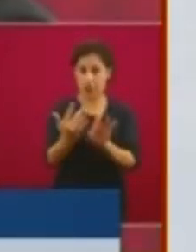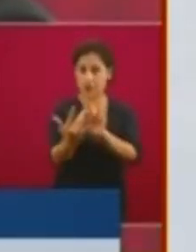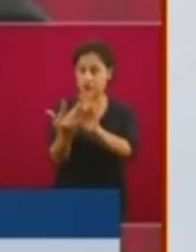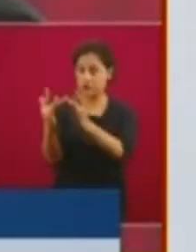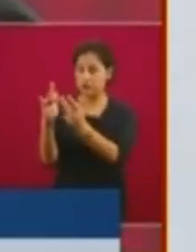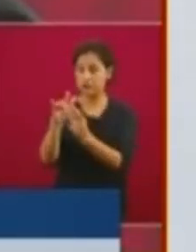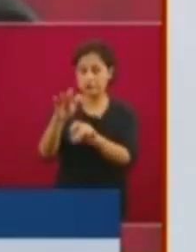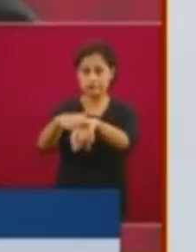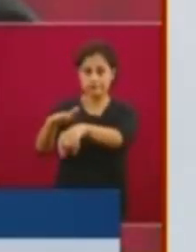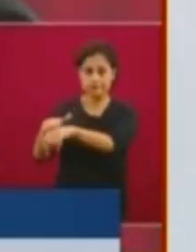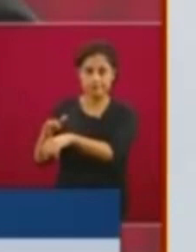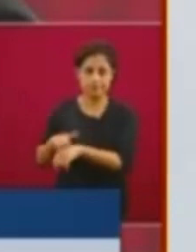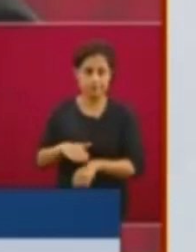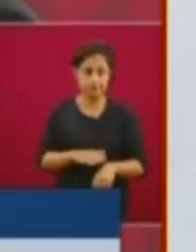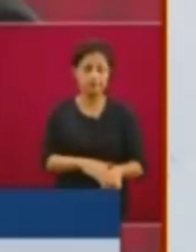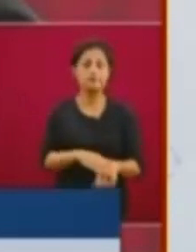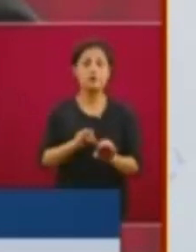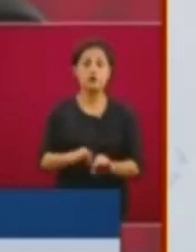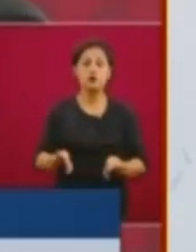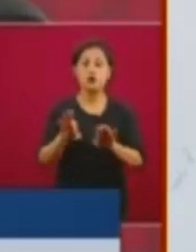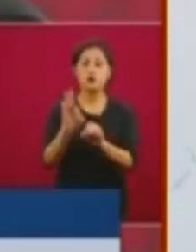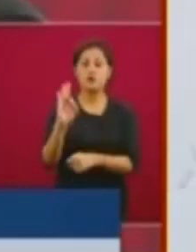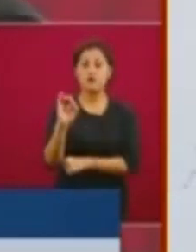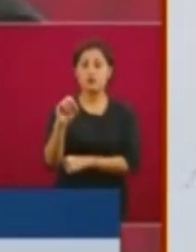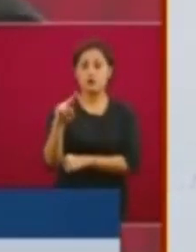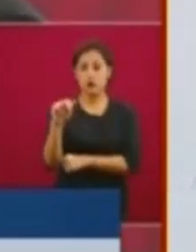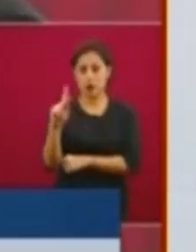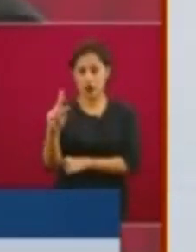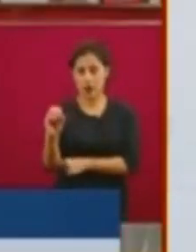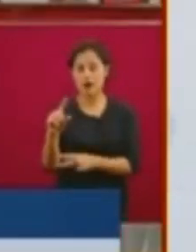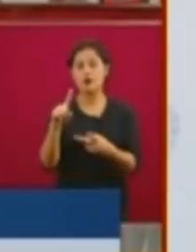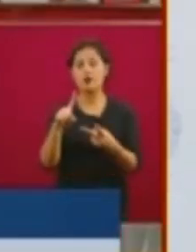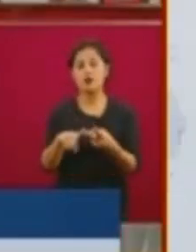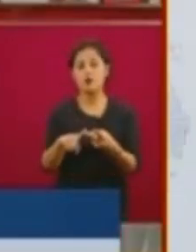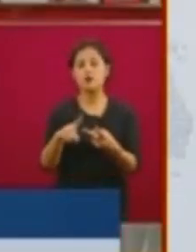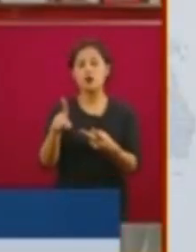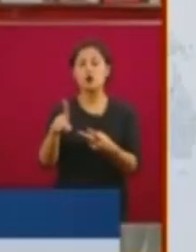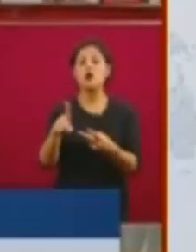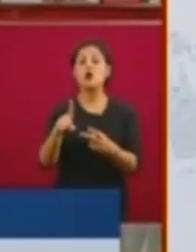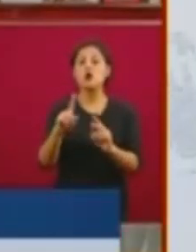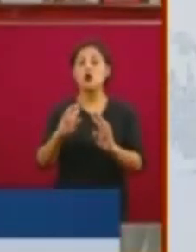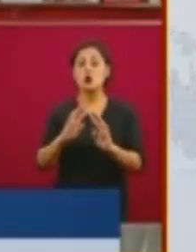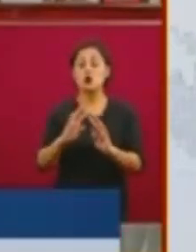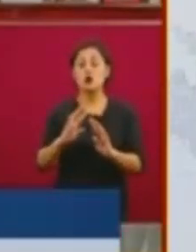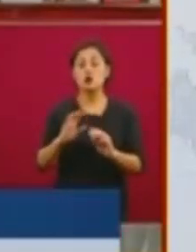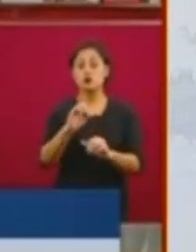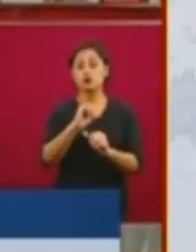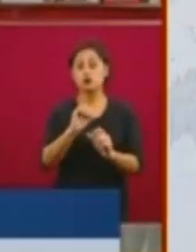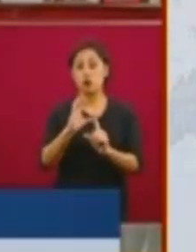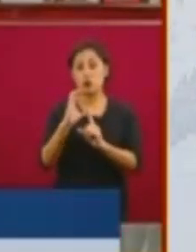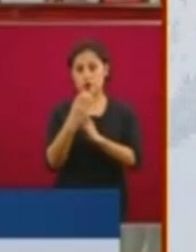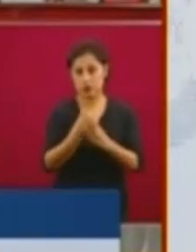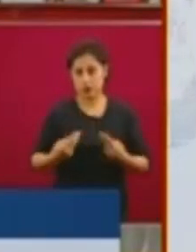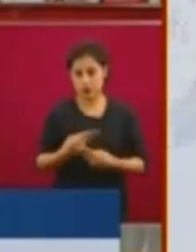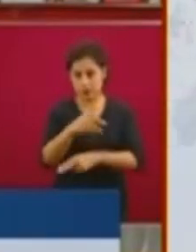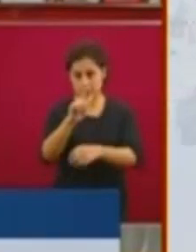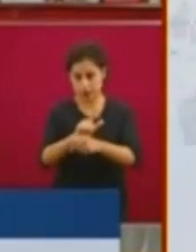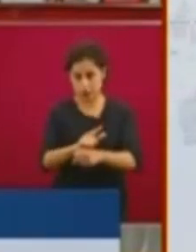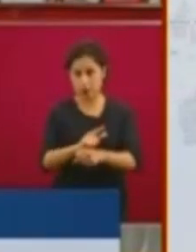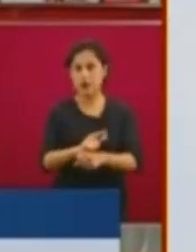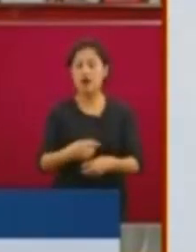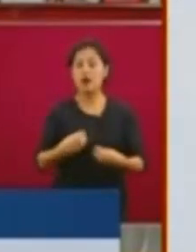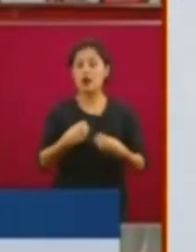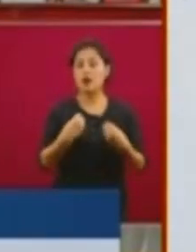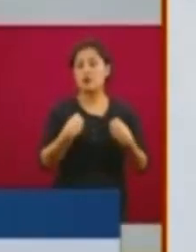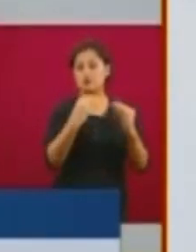pandemia. Entonces, nosotros no escogemos los proyectos, realmente son el municipio y las